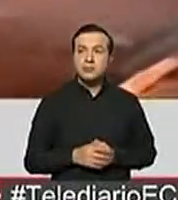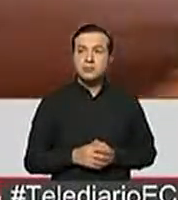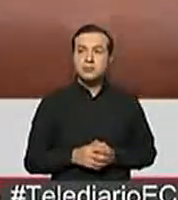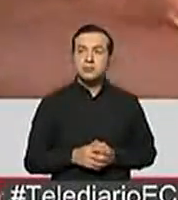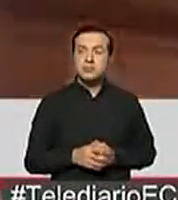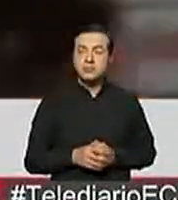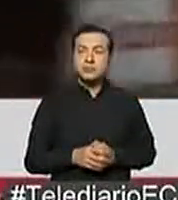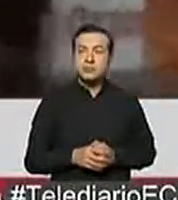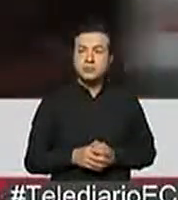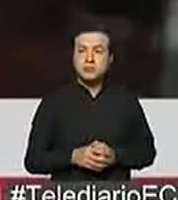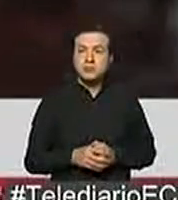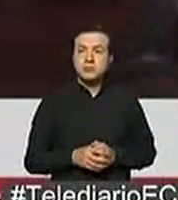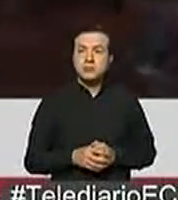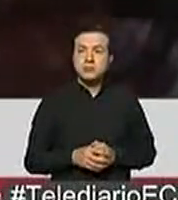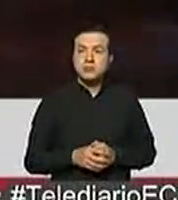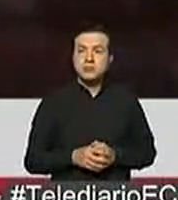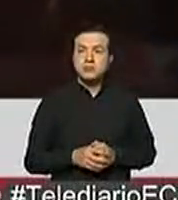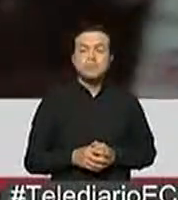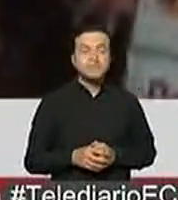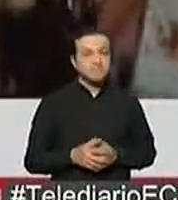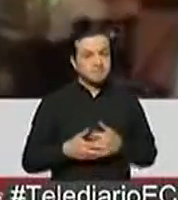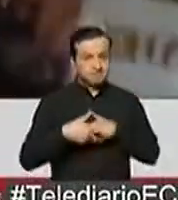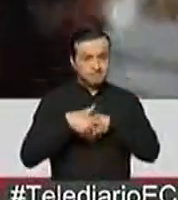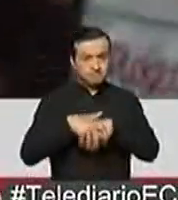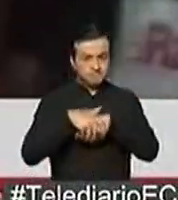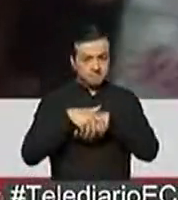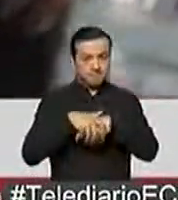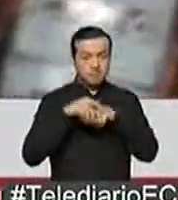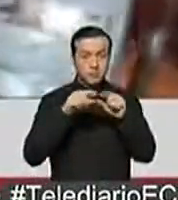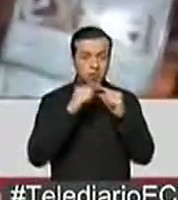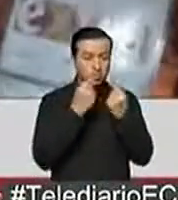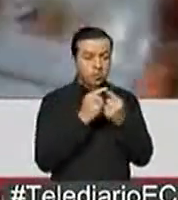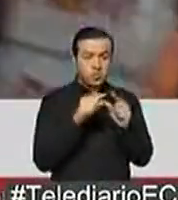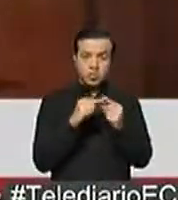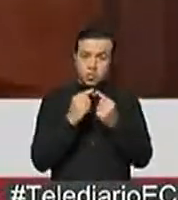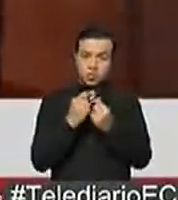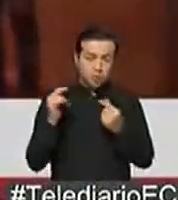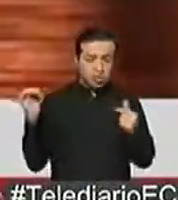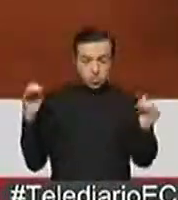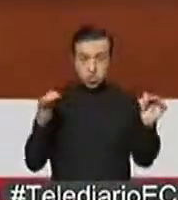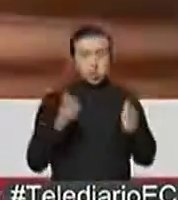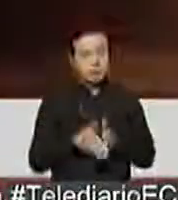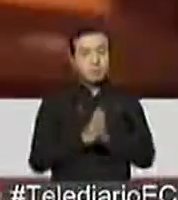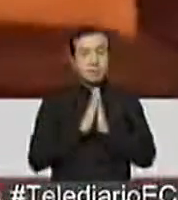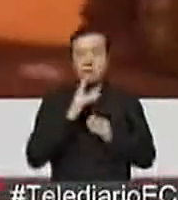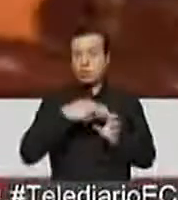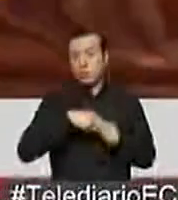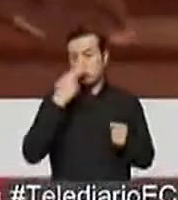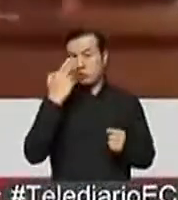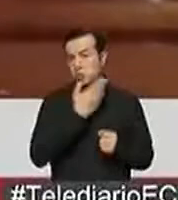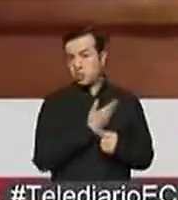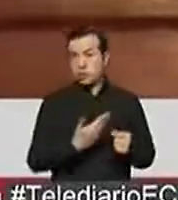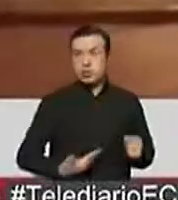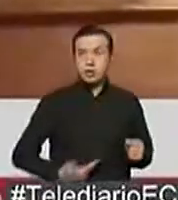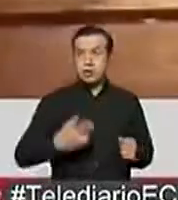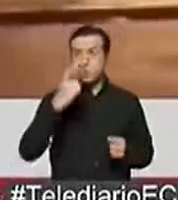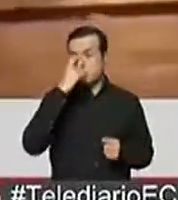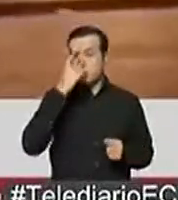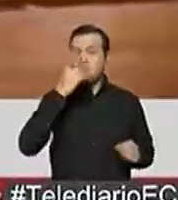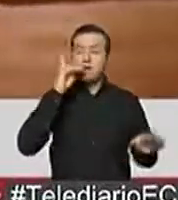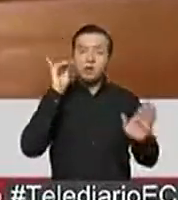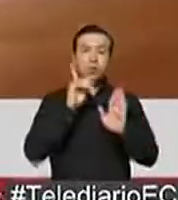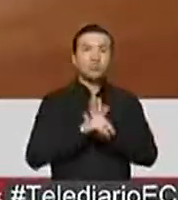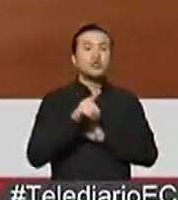Los choques comenzaron al paso de una marcha convocada por colectivos cívicos para pedir la renuncia del presidente, al que acusan de